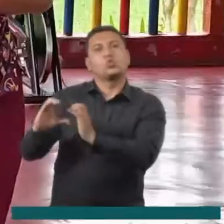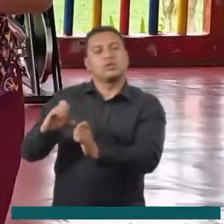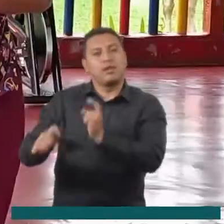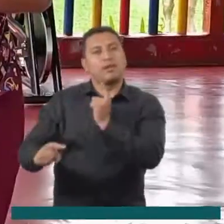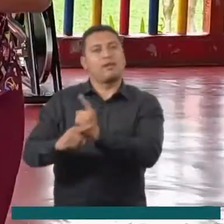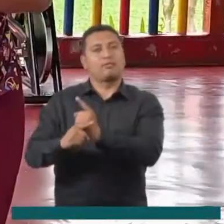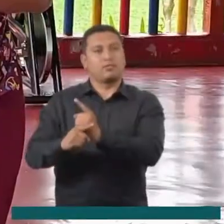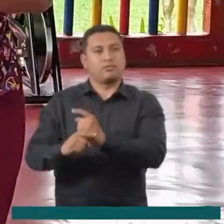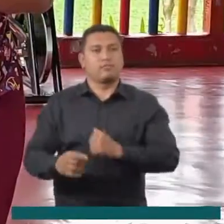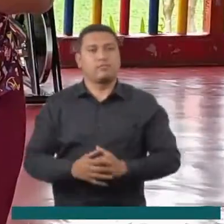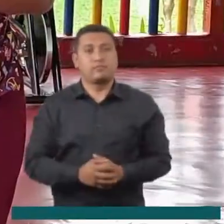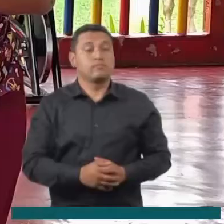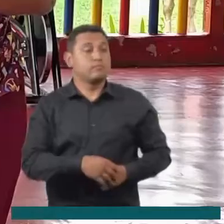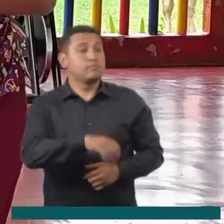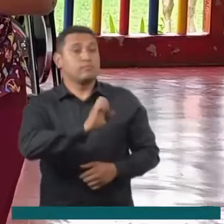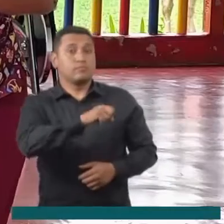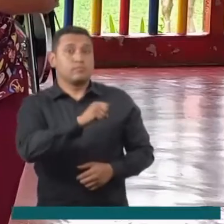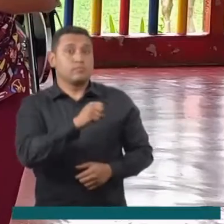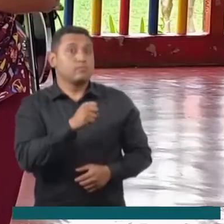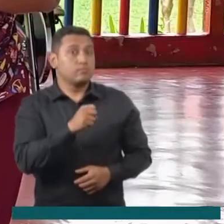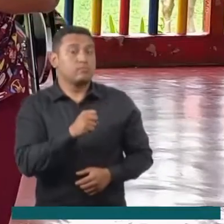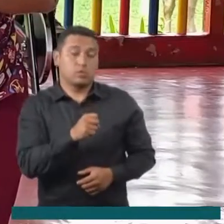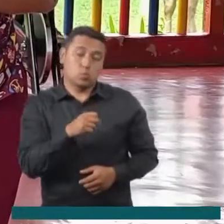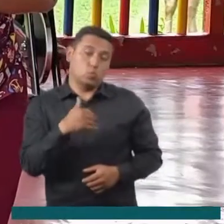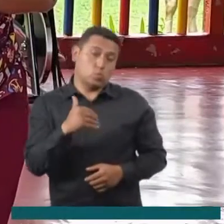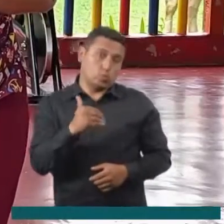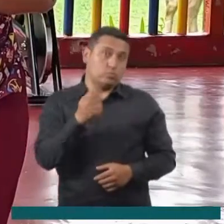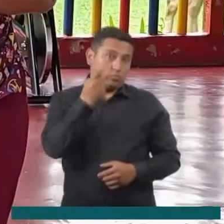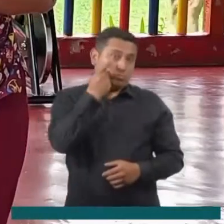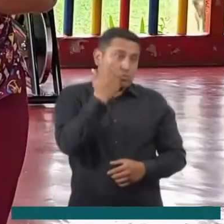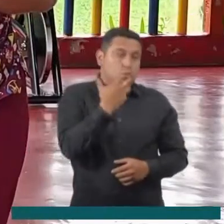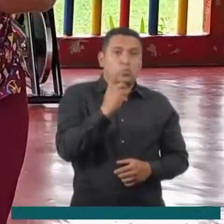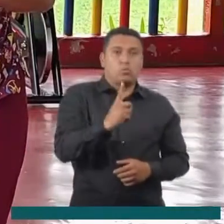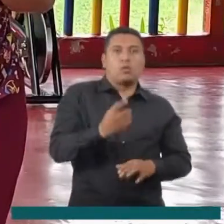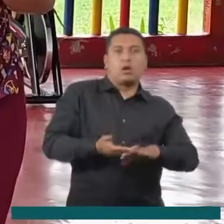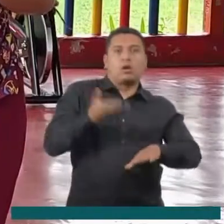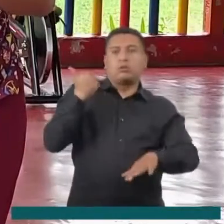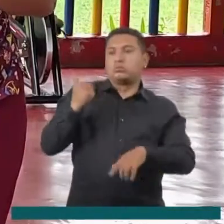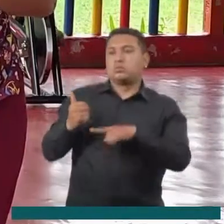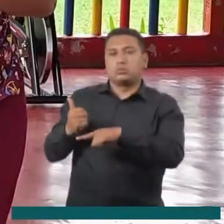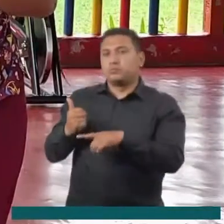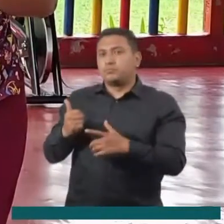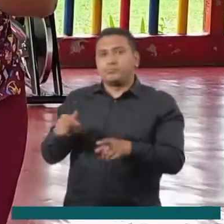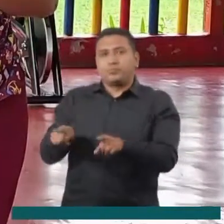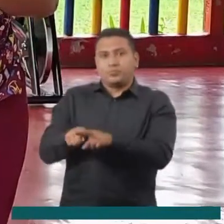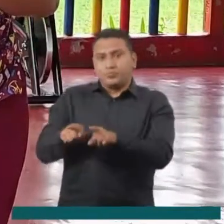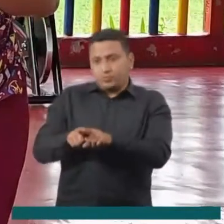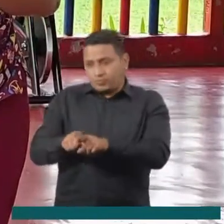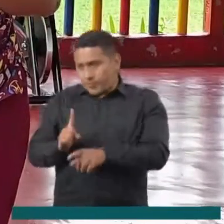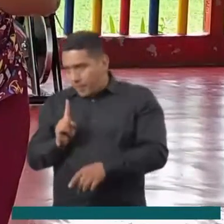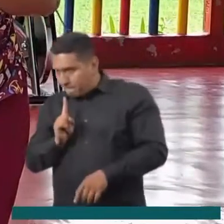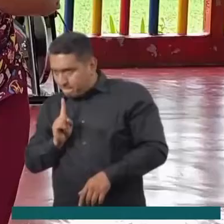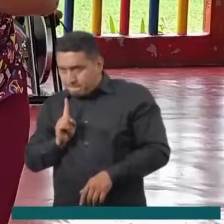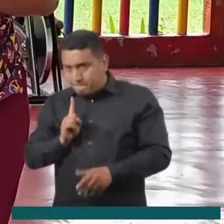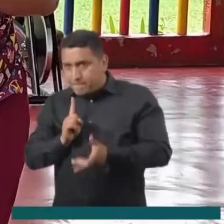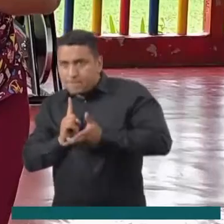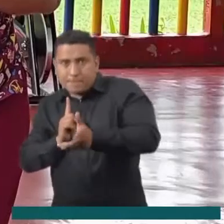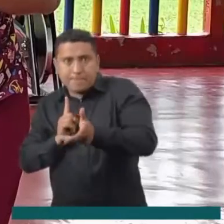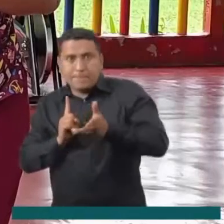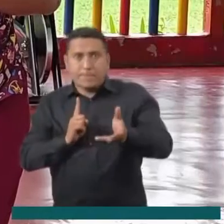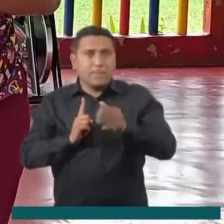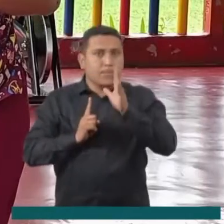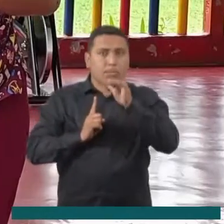Sí, muchísimo, porque ella pues al principio era muy, no compartía con los demás